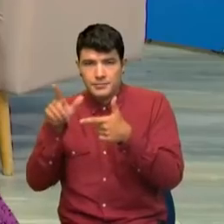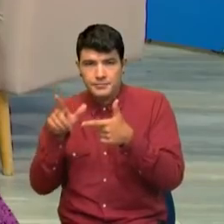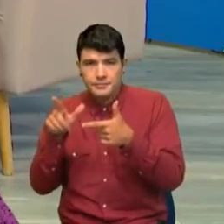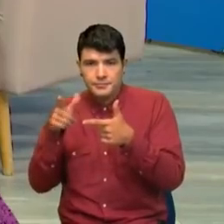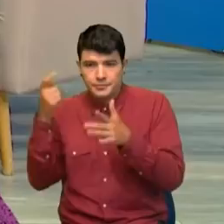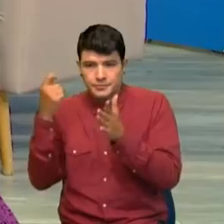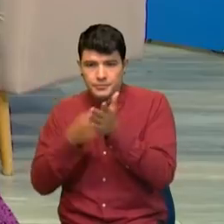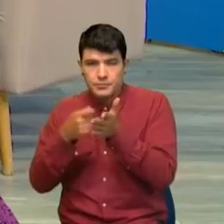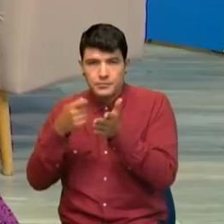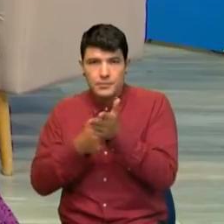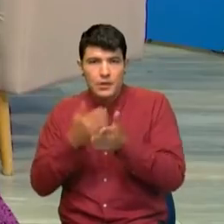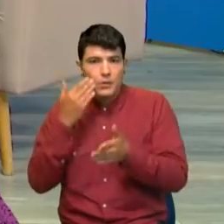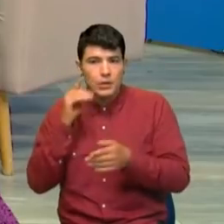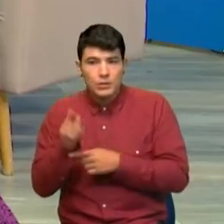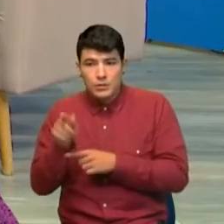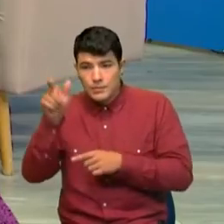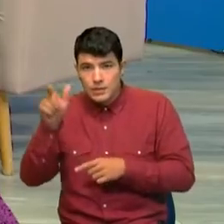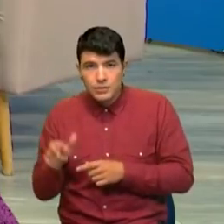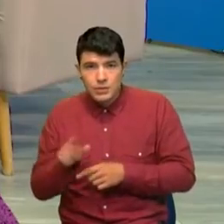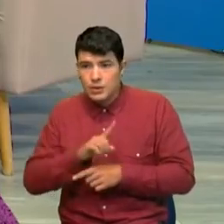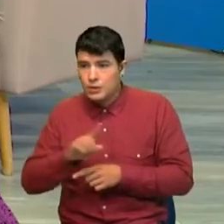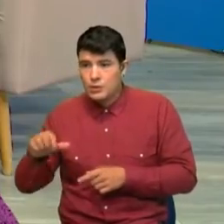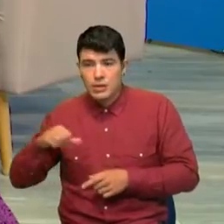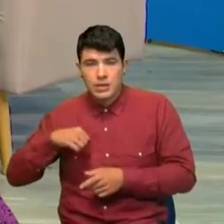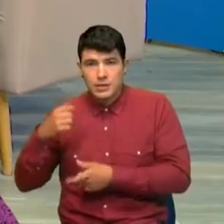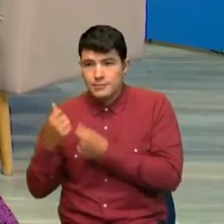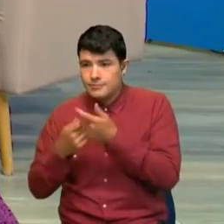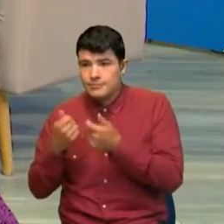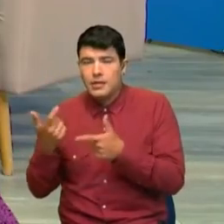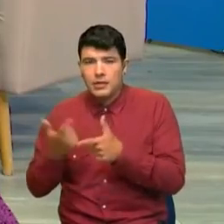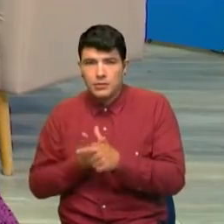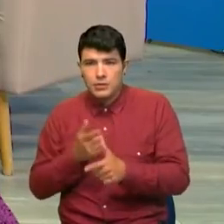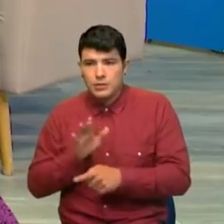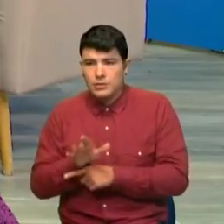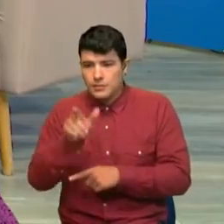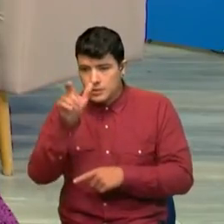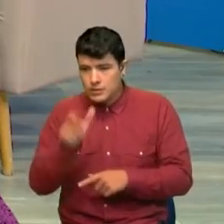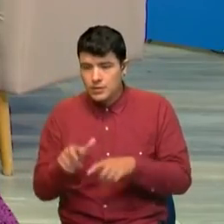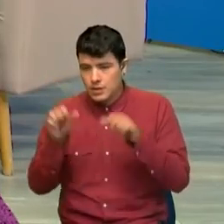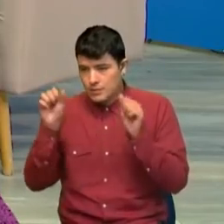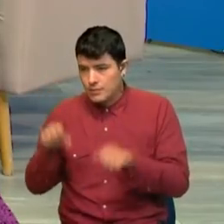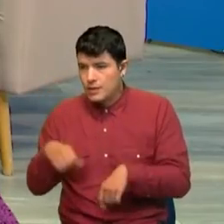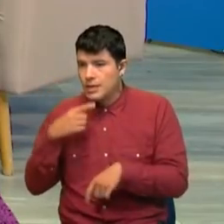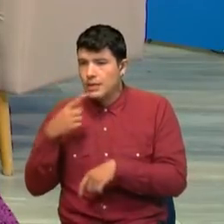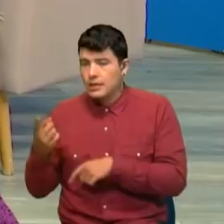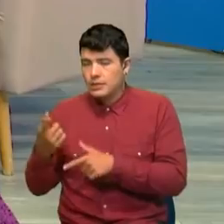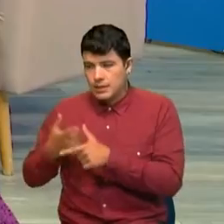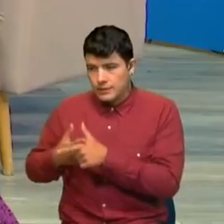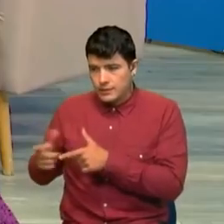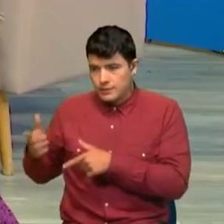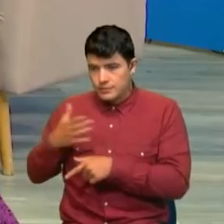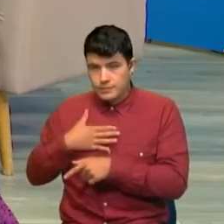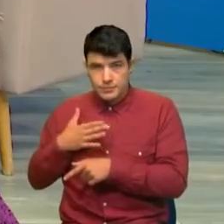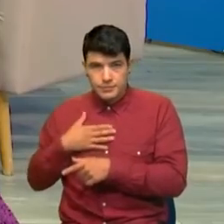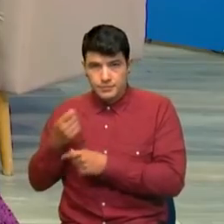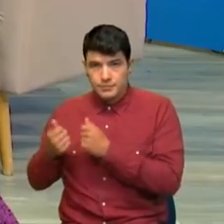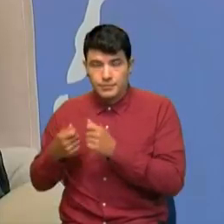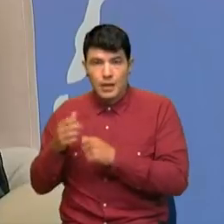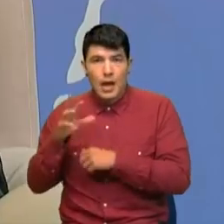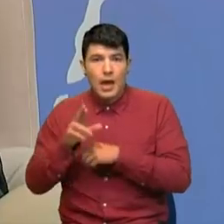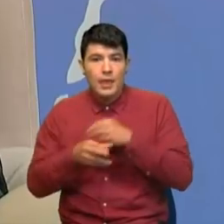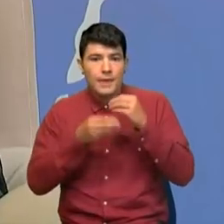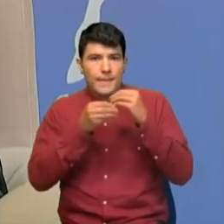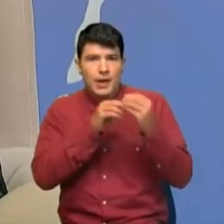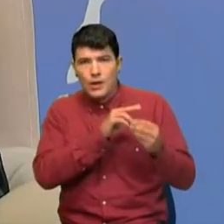que ocurre cuando el cónyuge no tiene recursos, entonces ella puede optar por la porción conyugal. O también hay un escenario